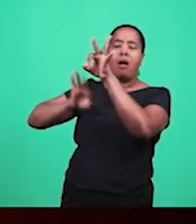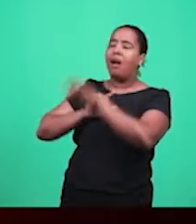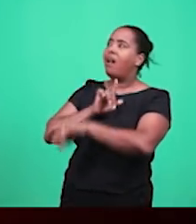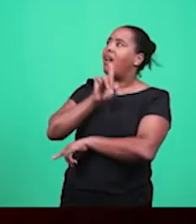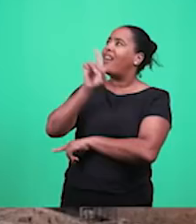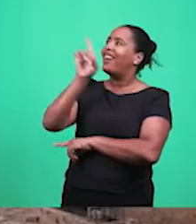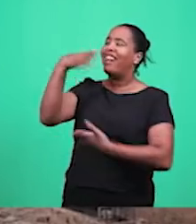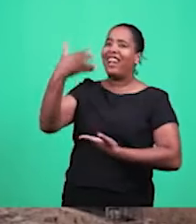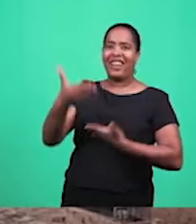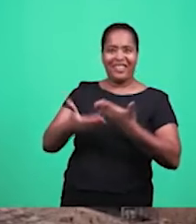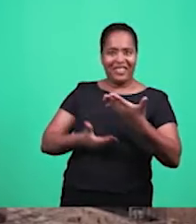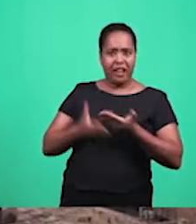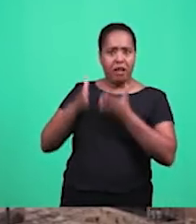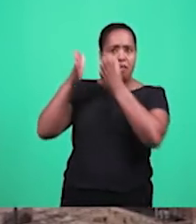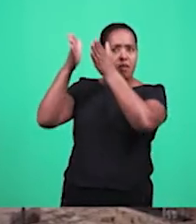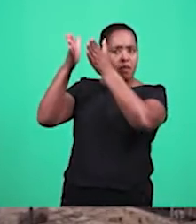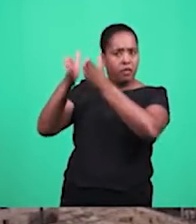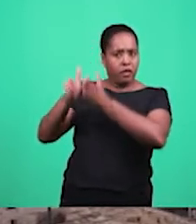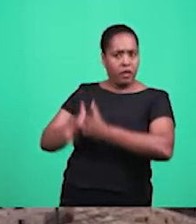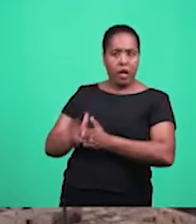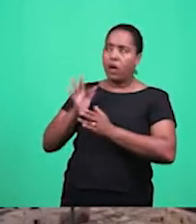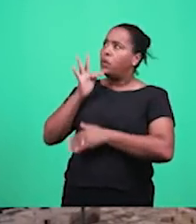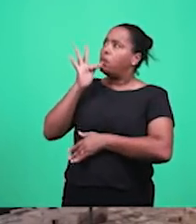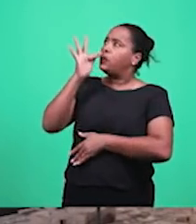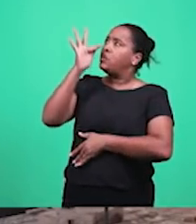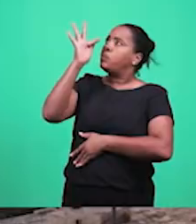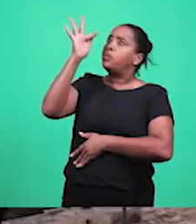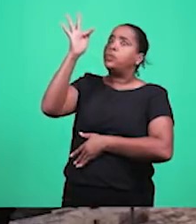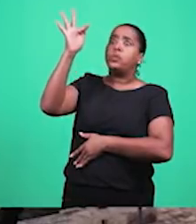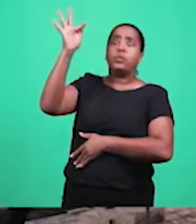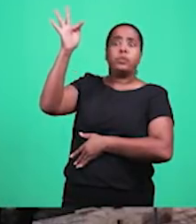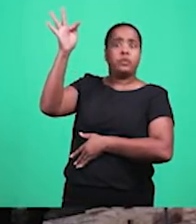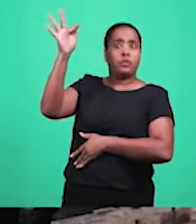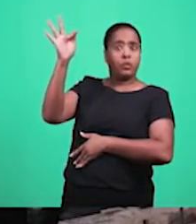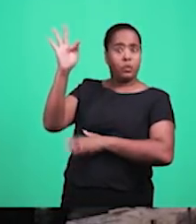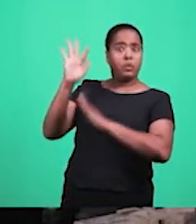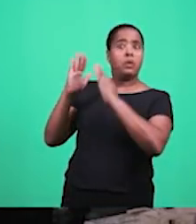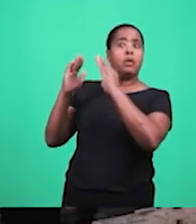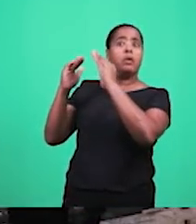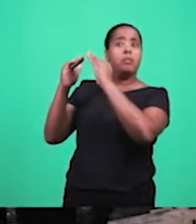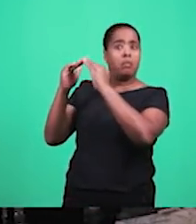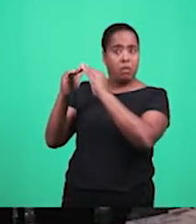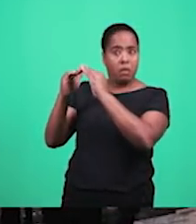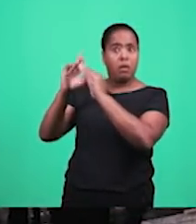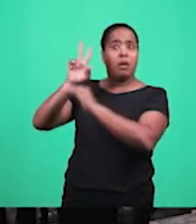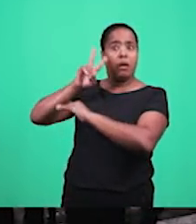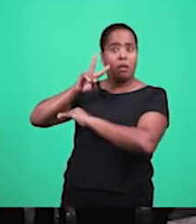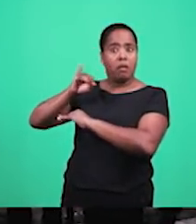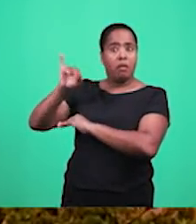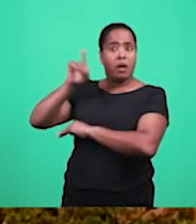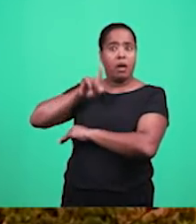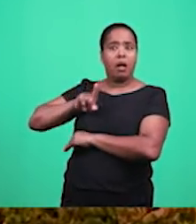si es para ser por mí